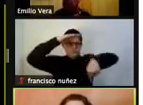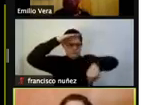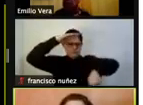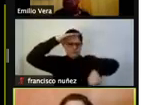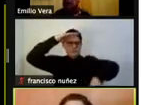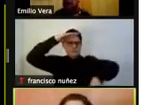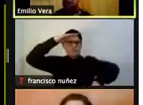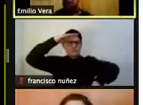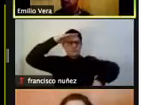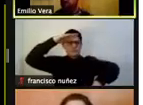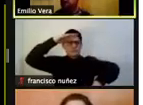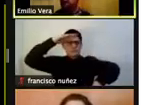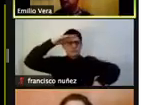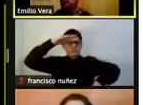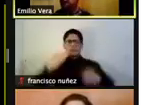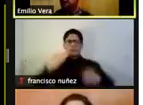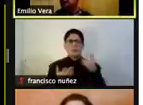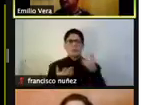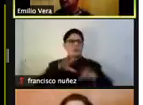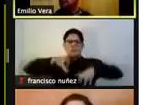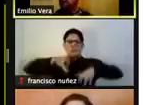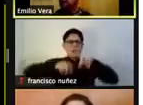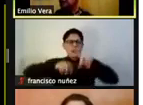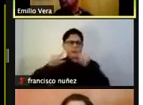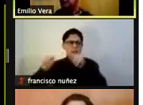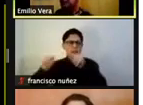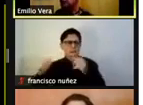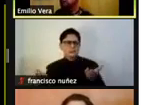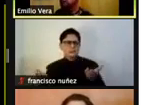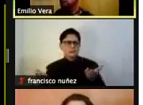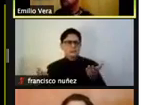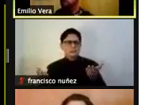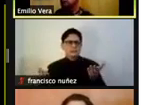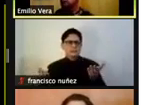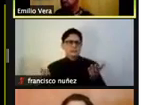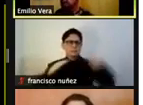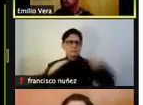La batimetría, los sonares no producen ningún problema a la fauna, o sea,